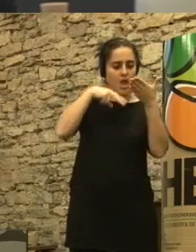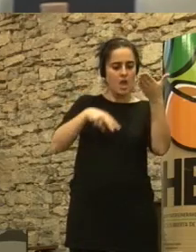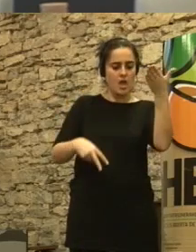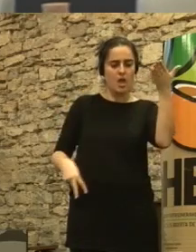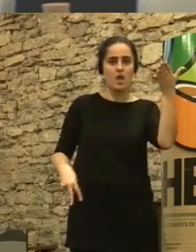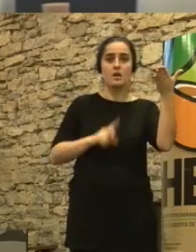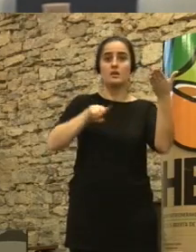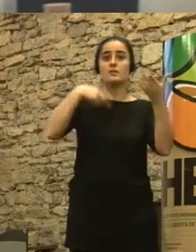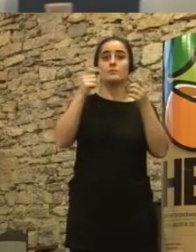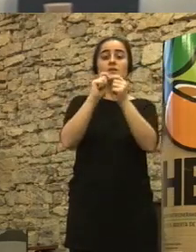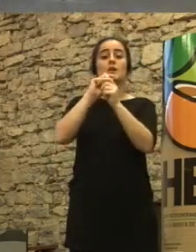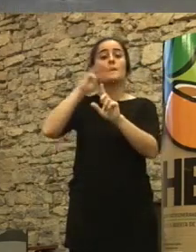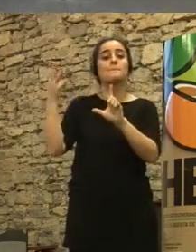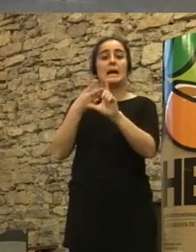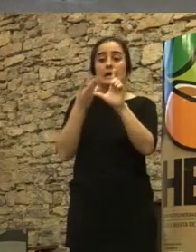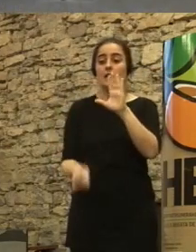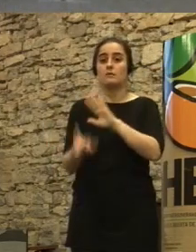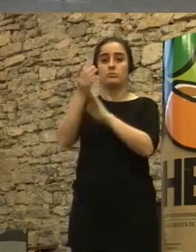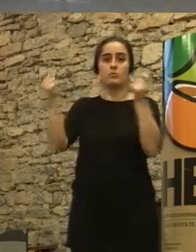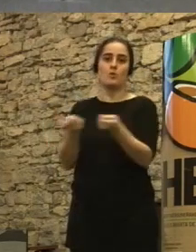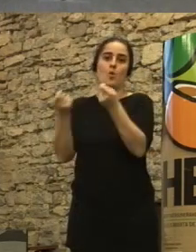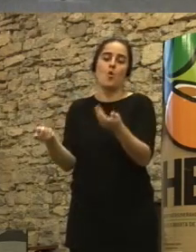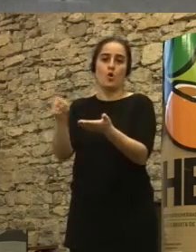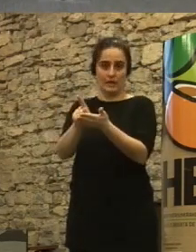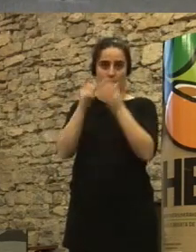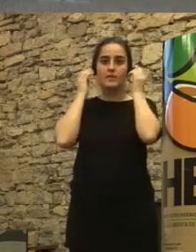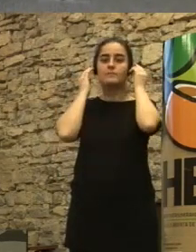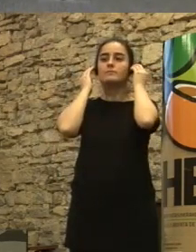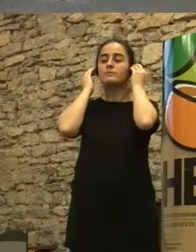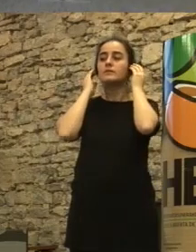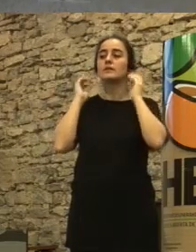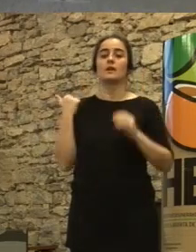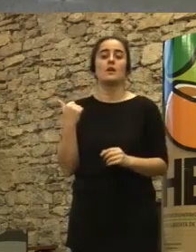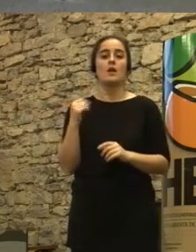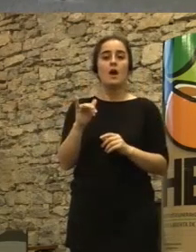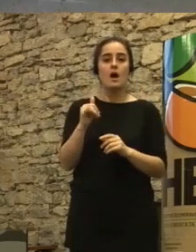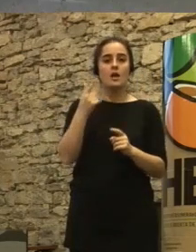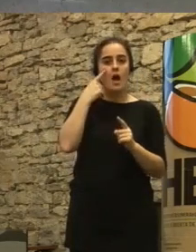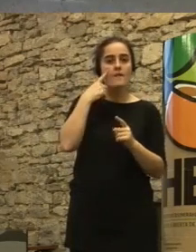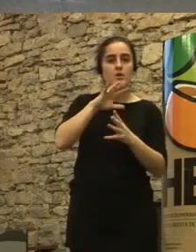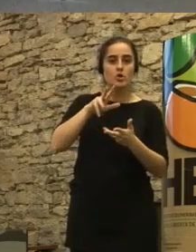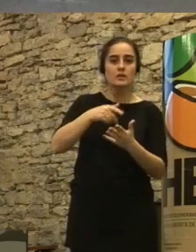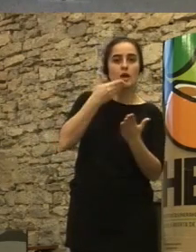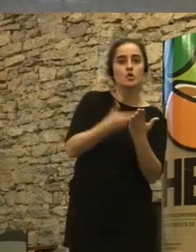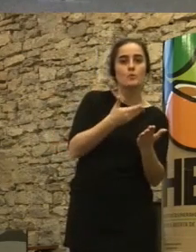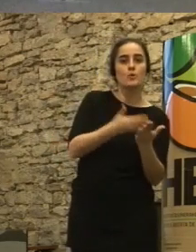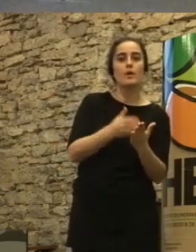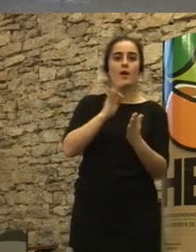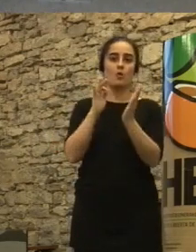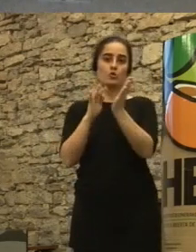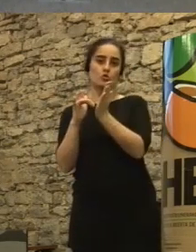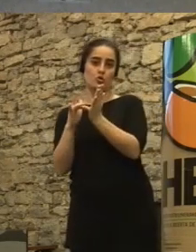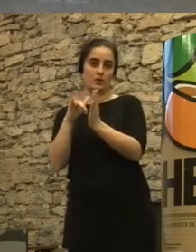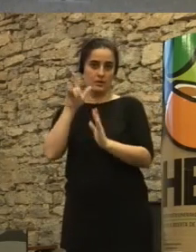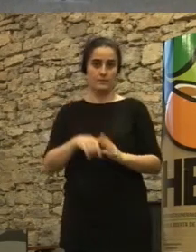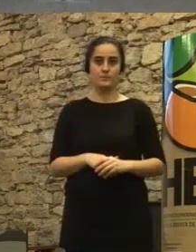republican en una página que también tiene este aspecto, donde la noticia está comprobada o rectificada,